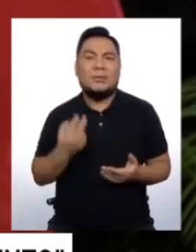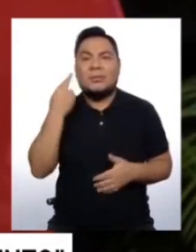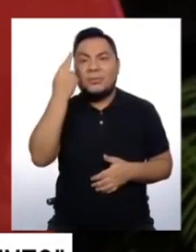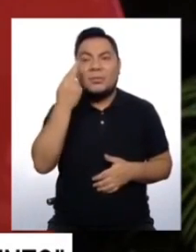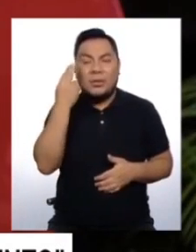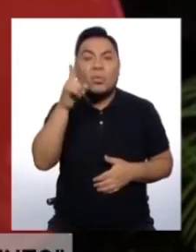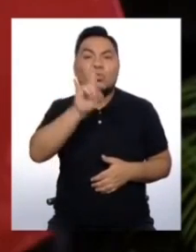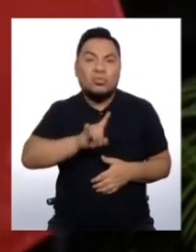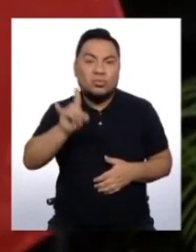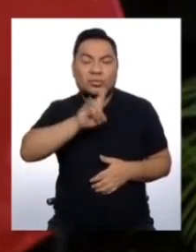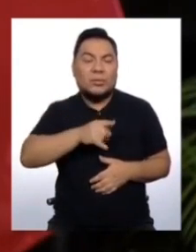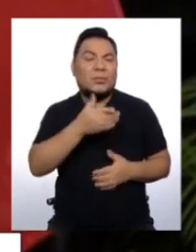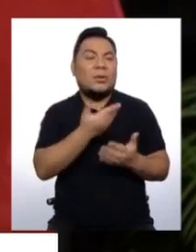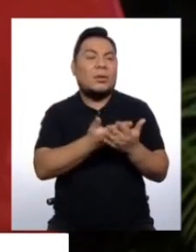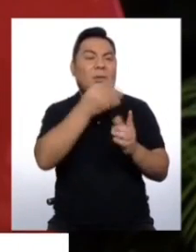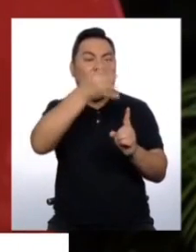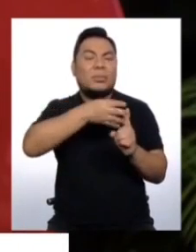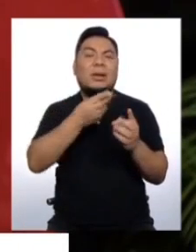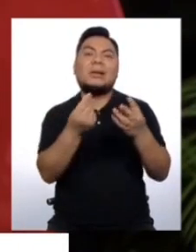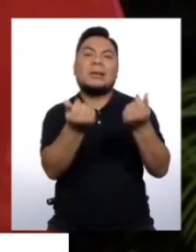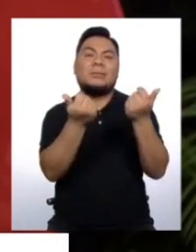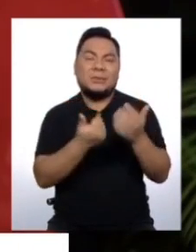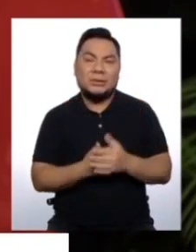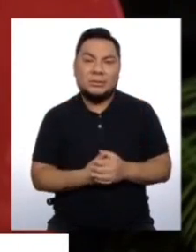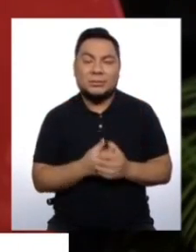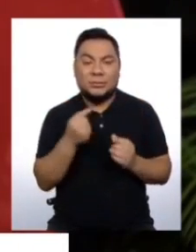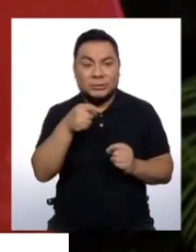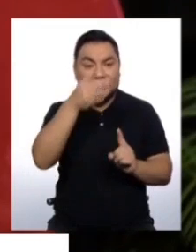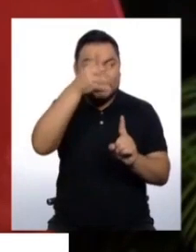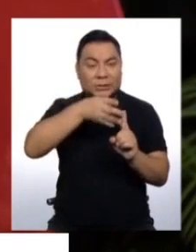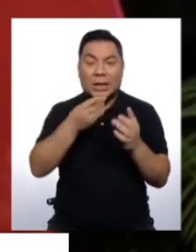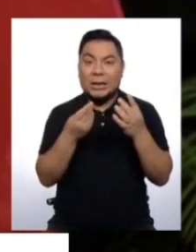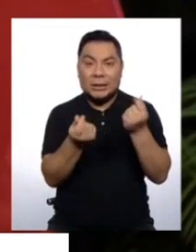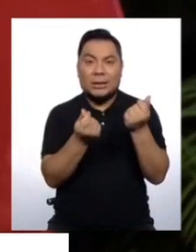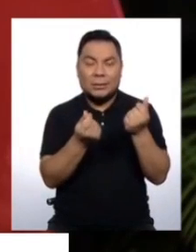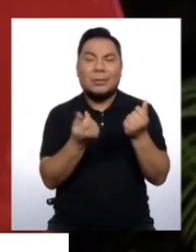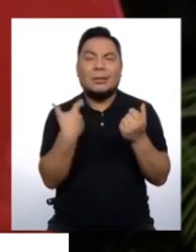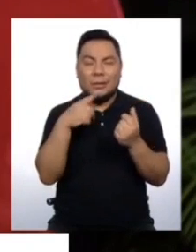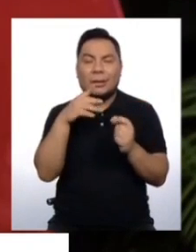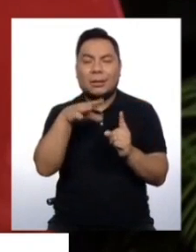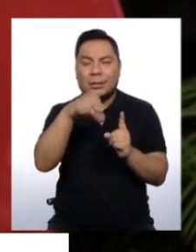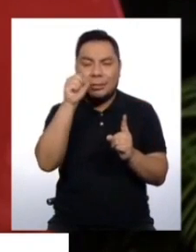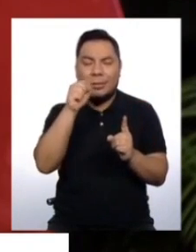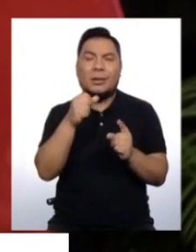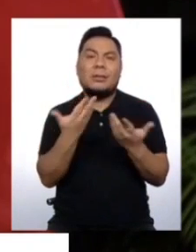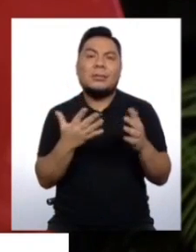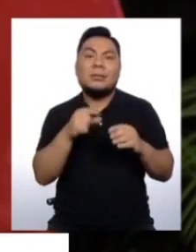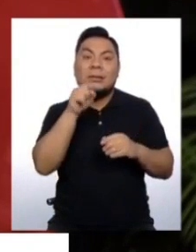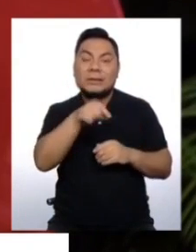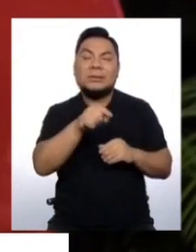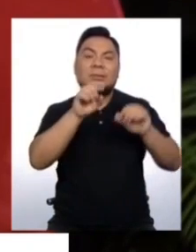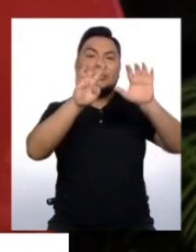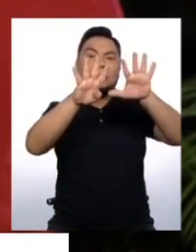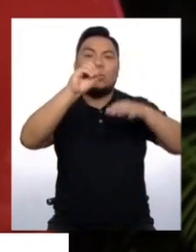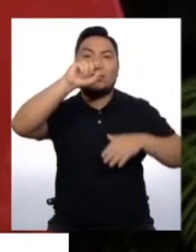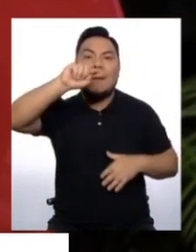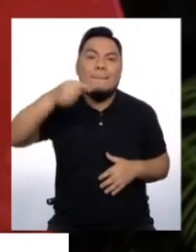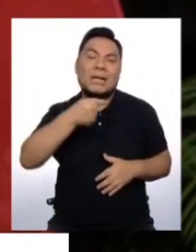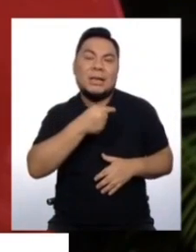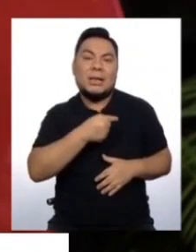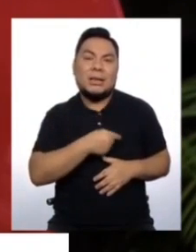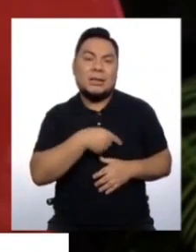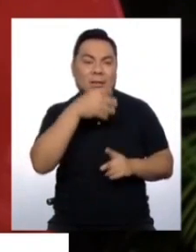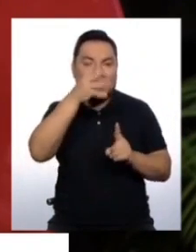usamos la prueba rápida, porque a través de las pruebas rápidas hemos determinado 90.000 casos